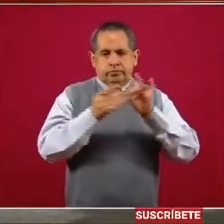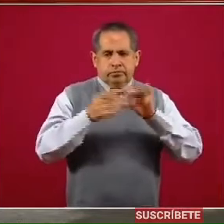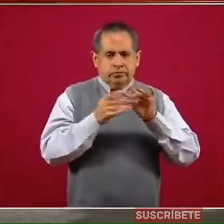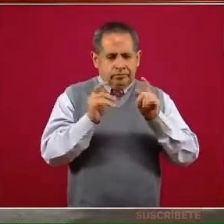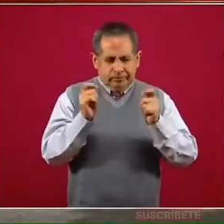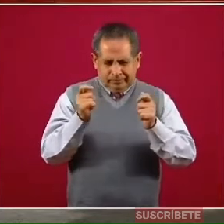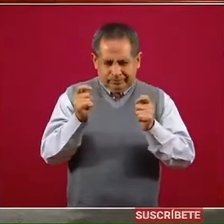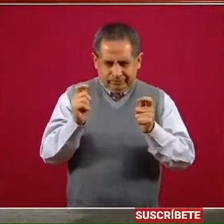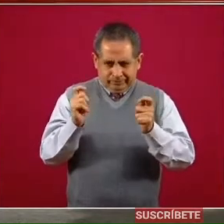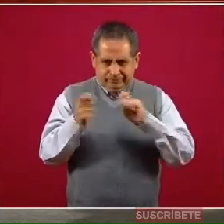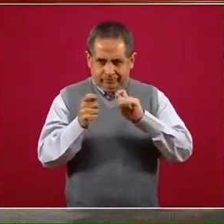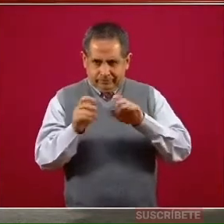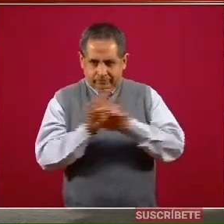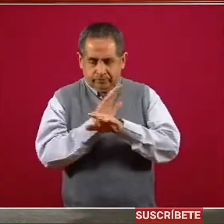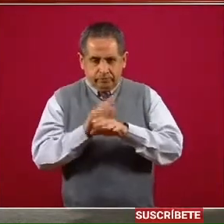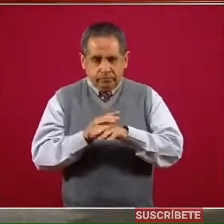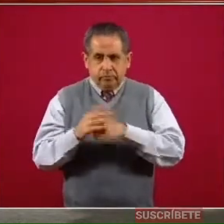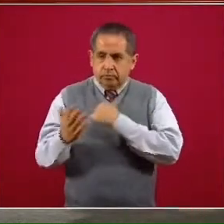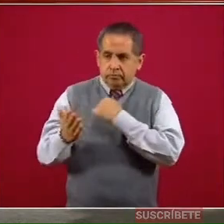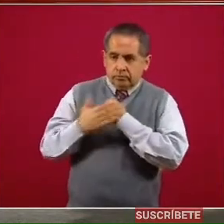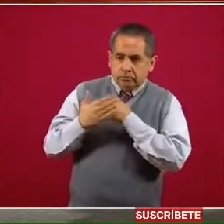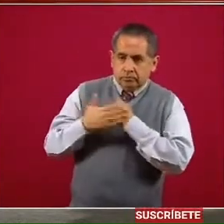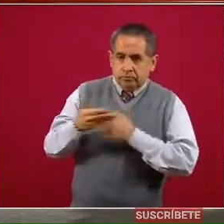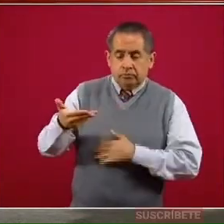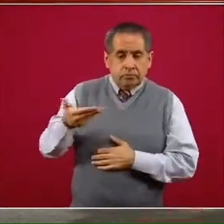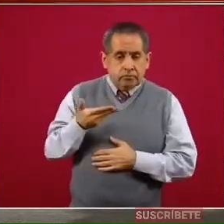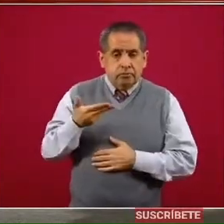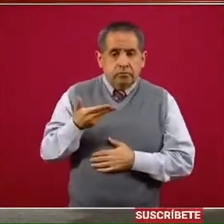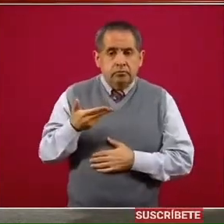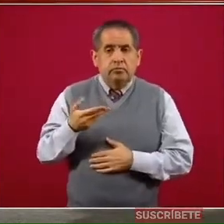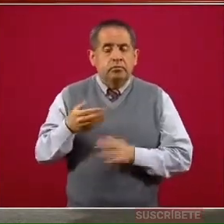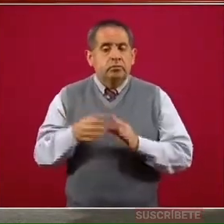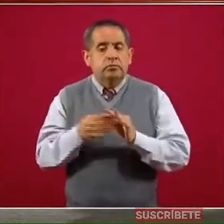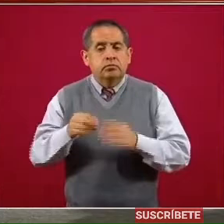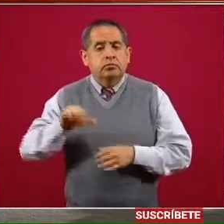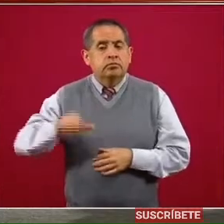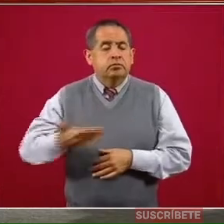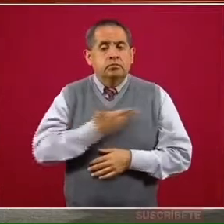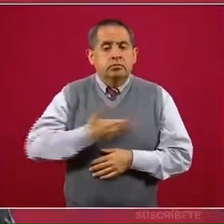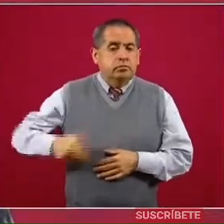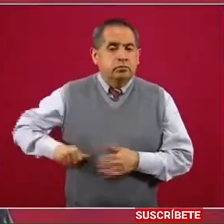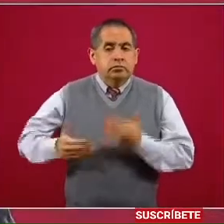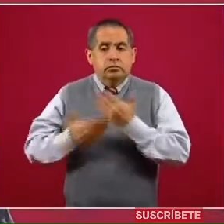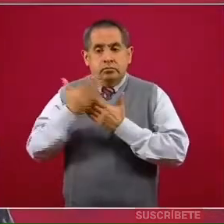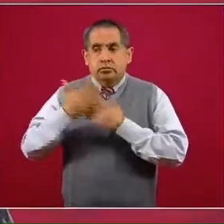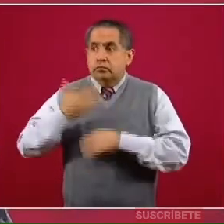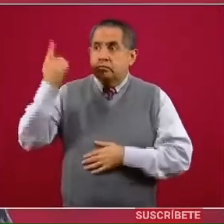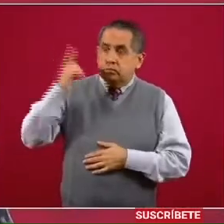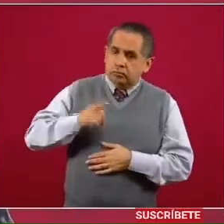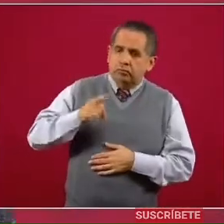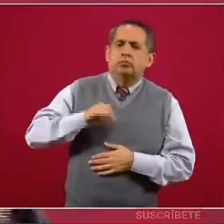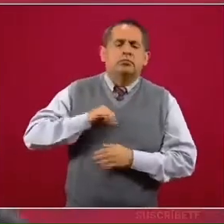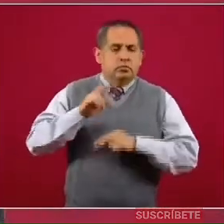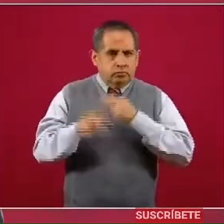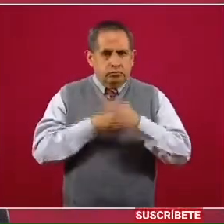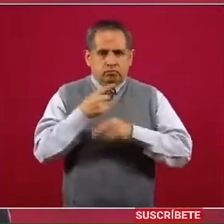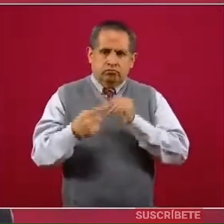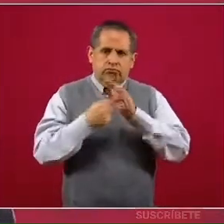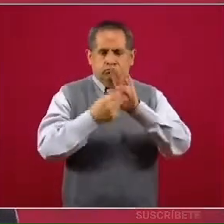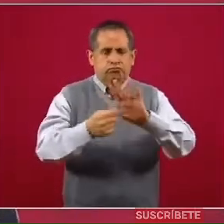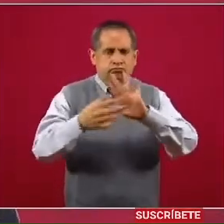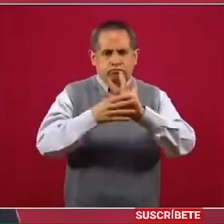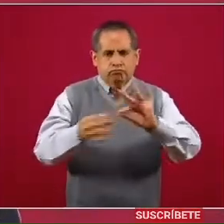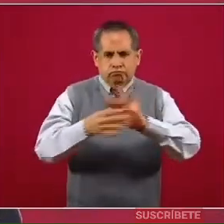poco modificado, atendiendo a lo que nos instruyó el señor presidente esta mañana. Vamos a